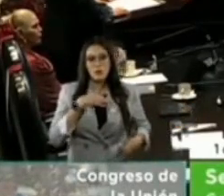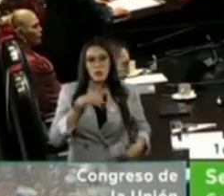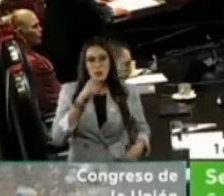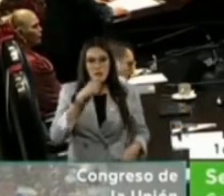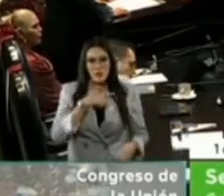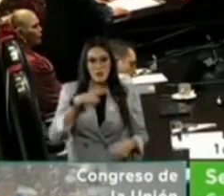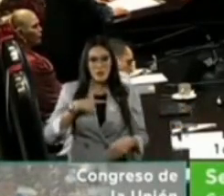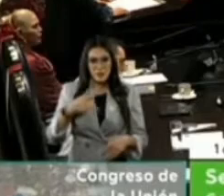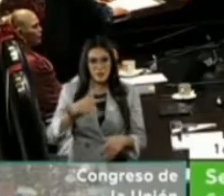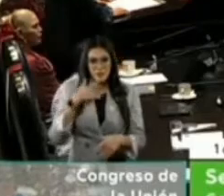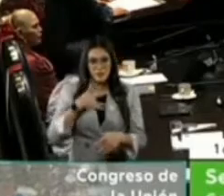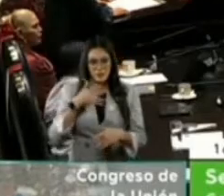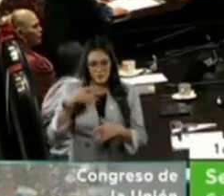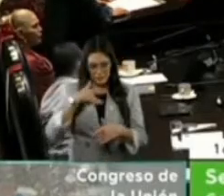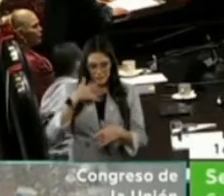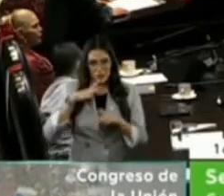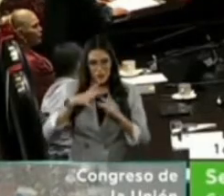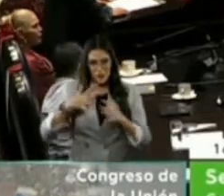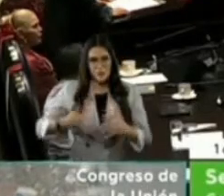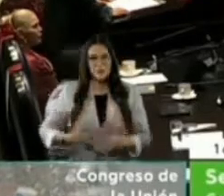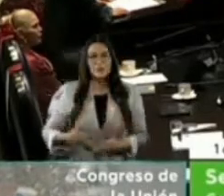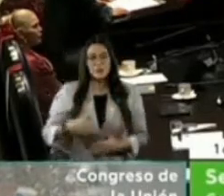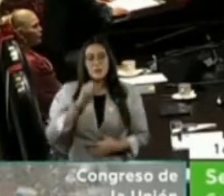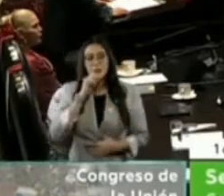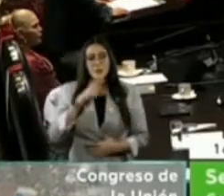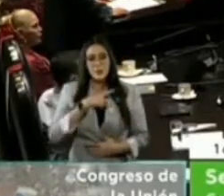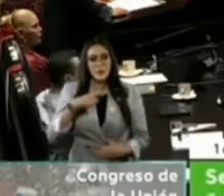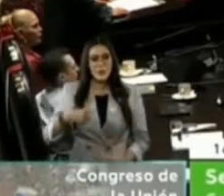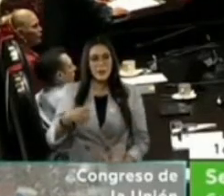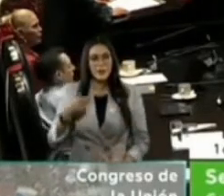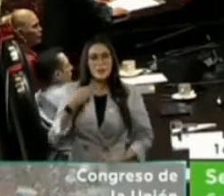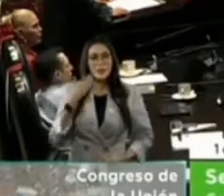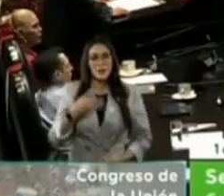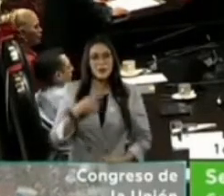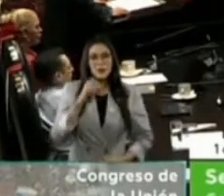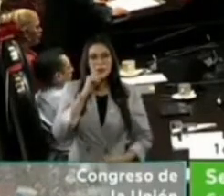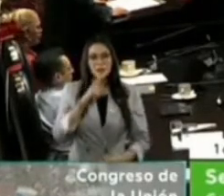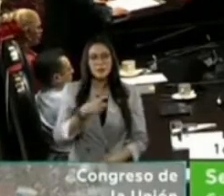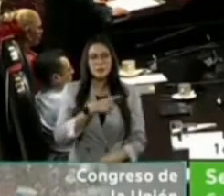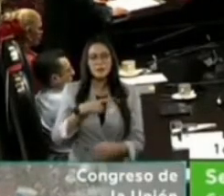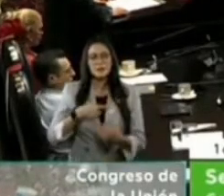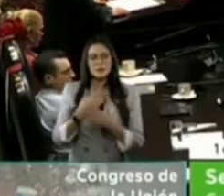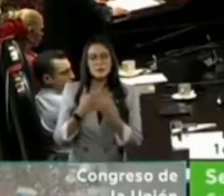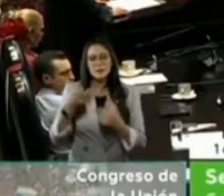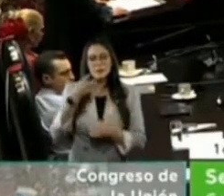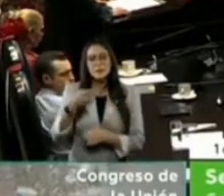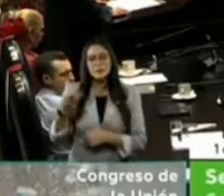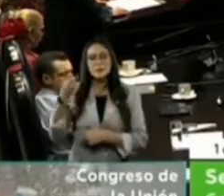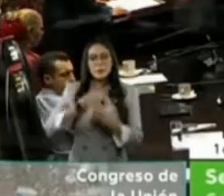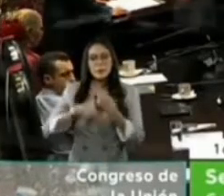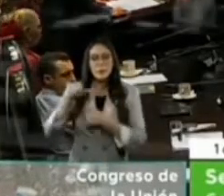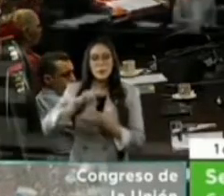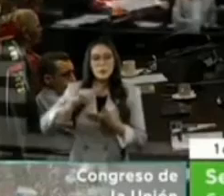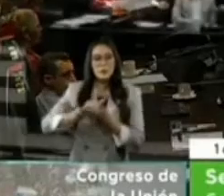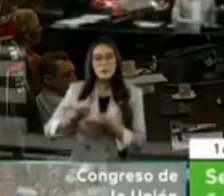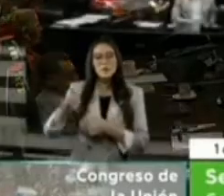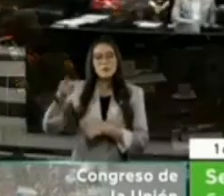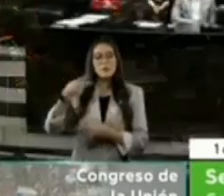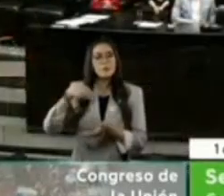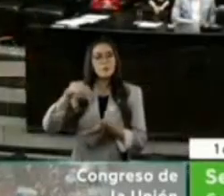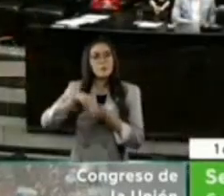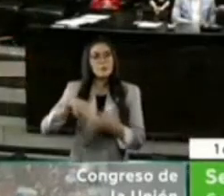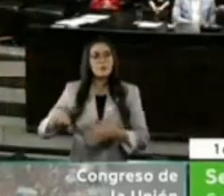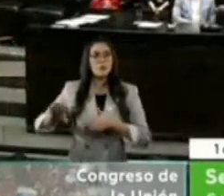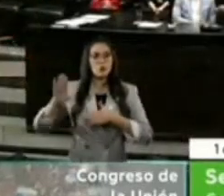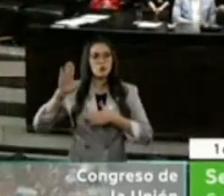que Joaquín Guzmán Loera, el Chapo, se ha declarado no